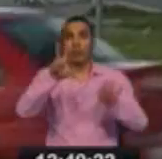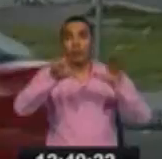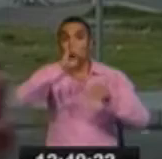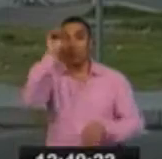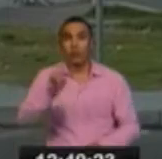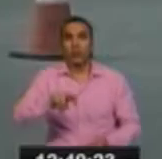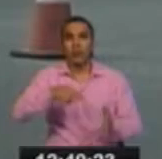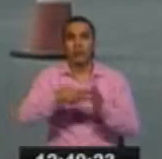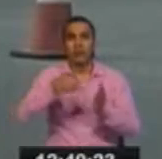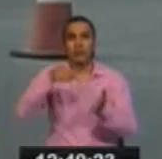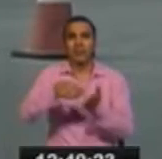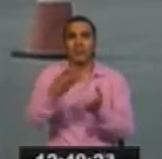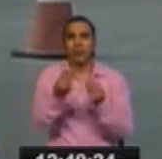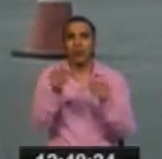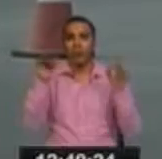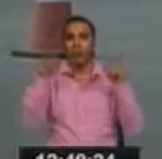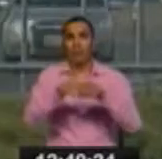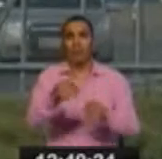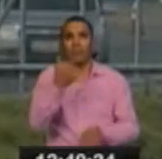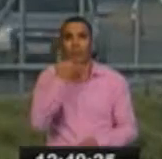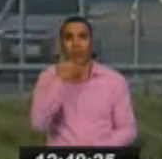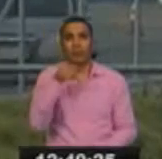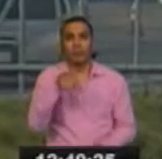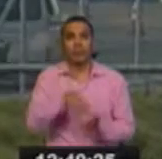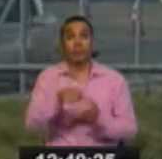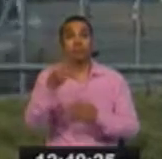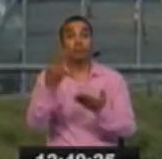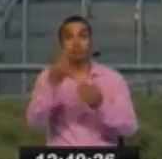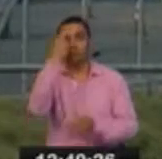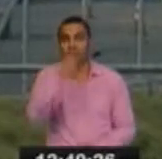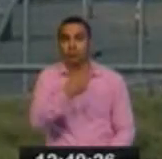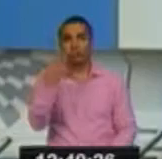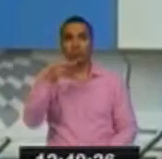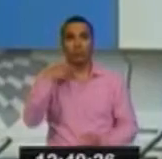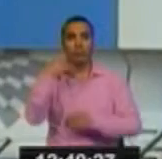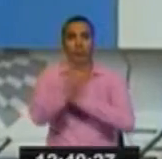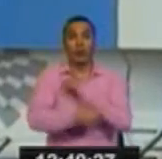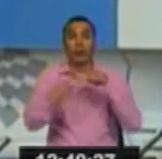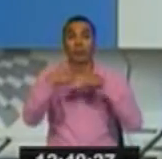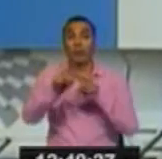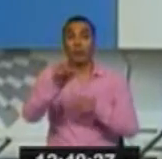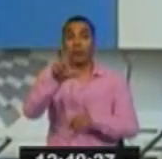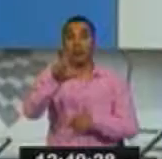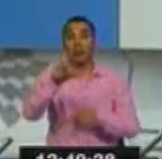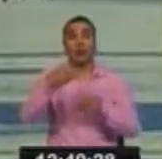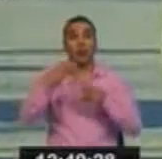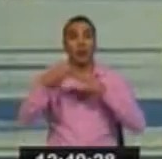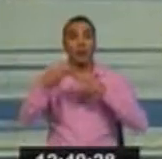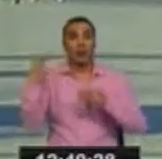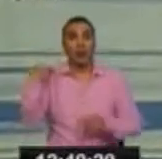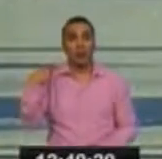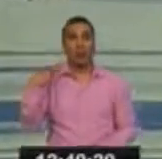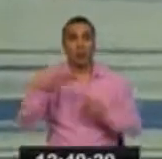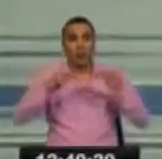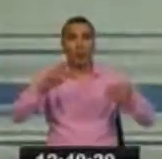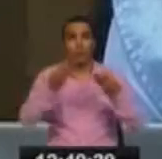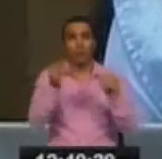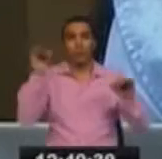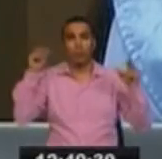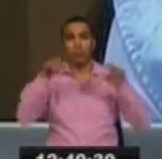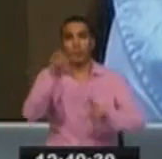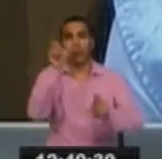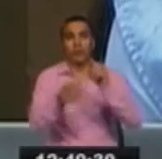79.8% de hacinamiento en los 23 centros de rehabilitación del país, sin contar con los tres regionales donde existe sobrepoblación.